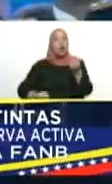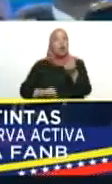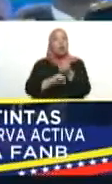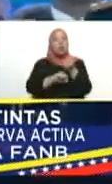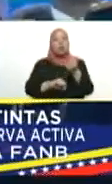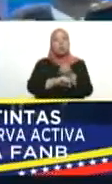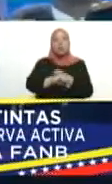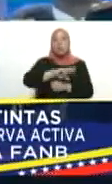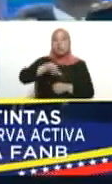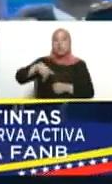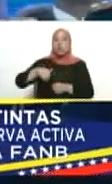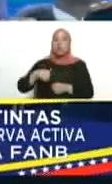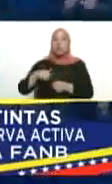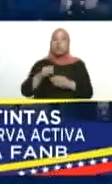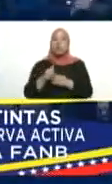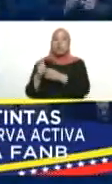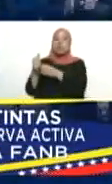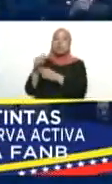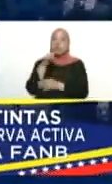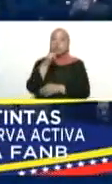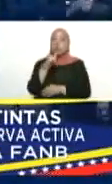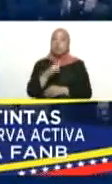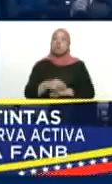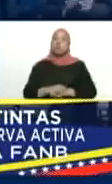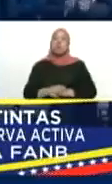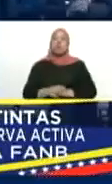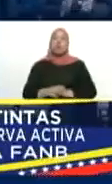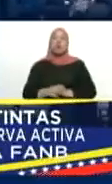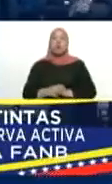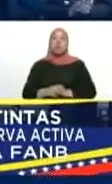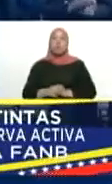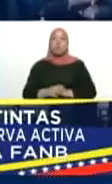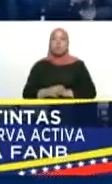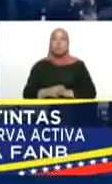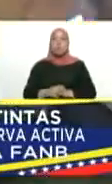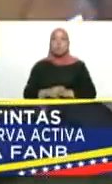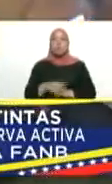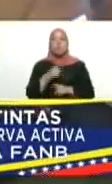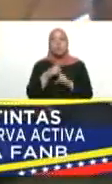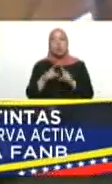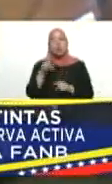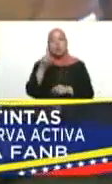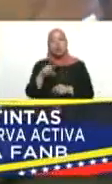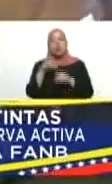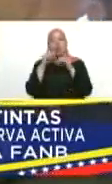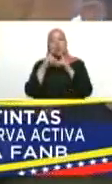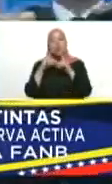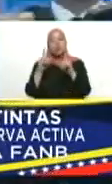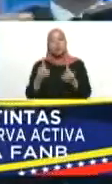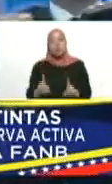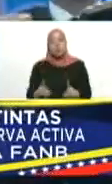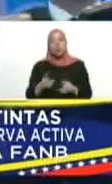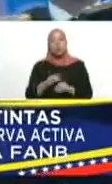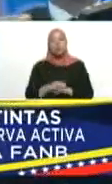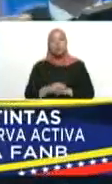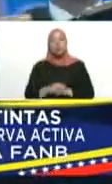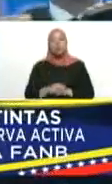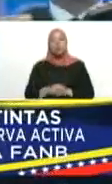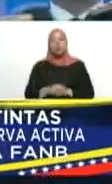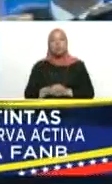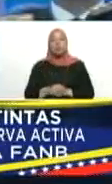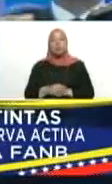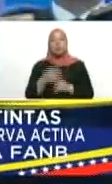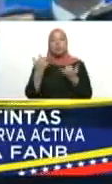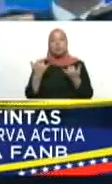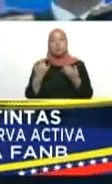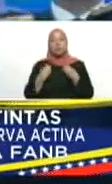para nuestro general en jefe, Padrino López. Y también he decidido ratificar, en medio de la batalla que